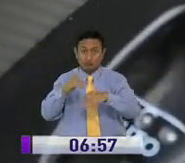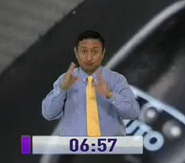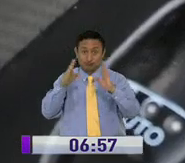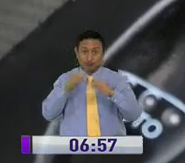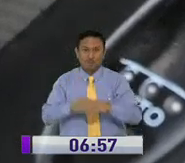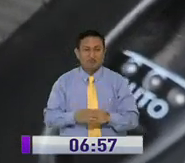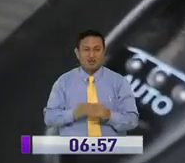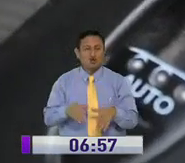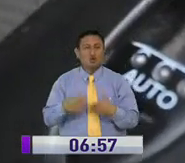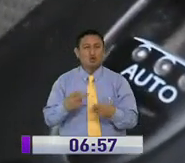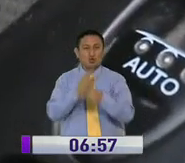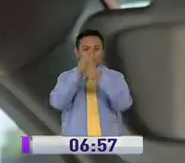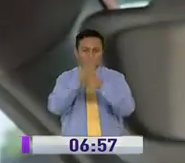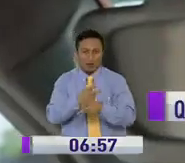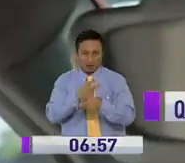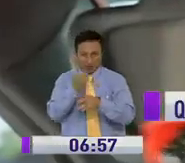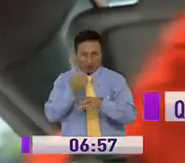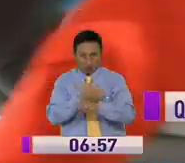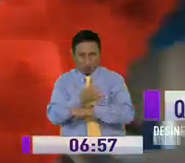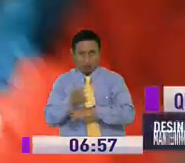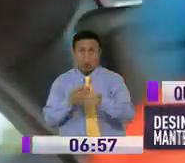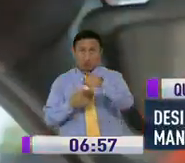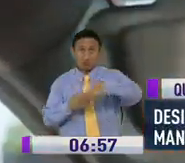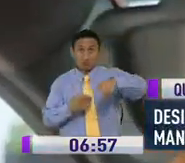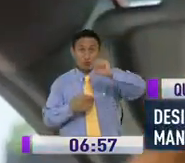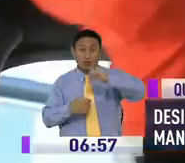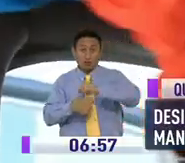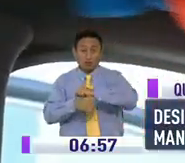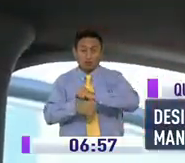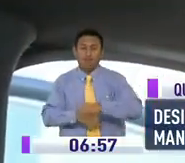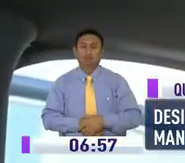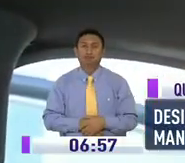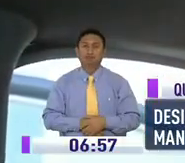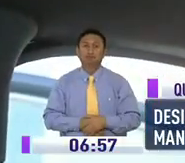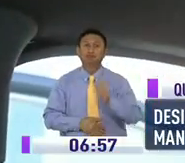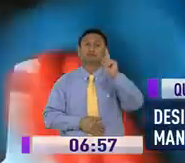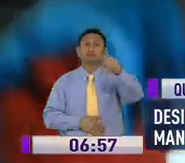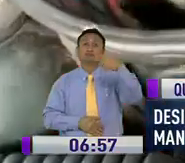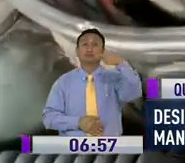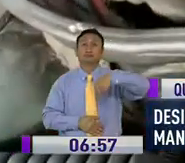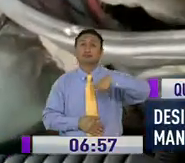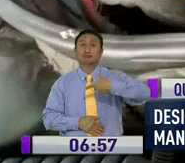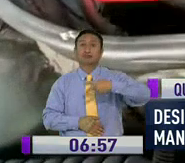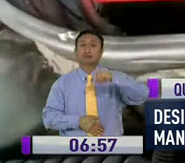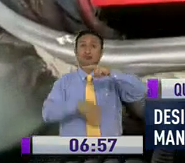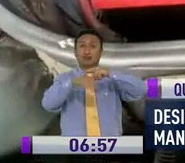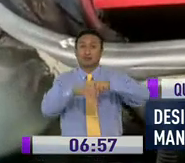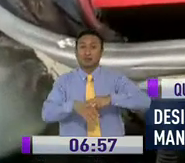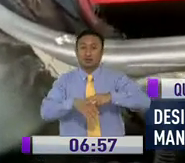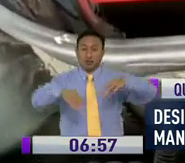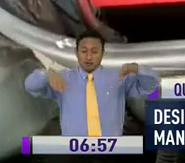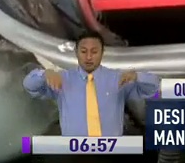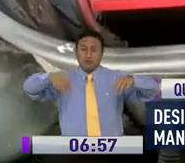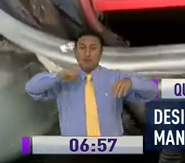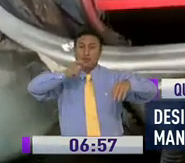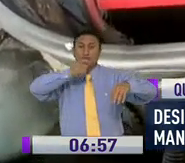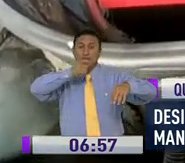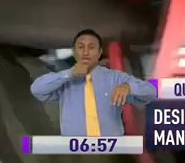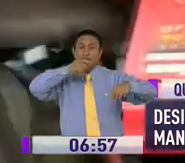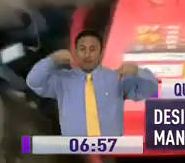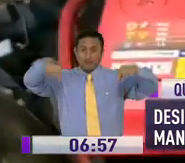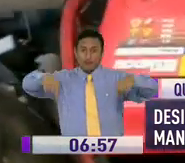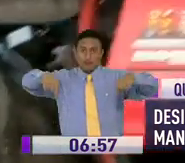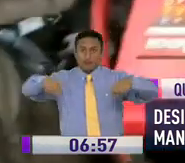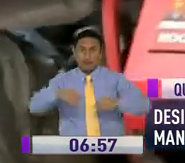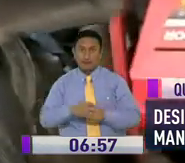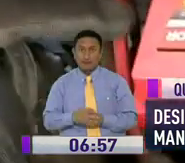atención a las siguientes recomendaciones para que las ponga en práctica. Primero, revise la batería. Según el experto, no